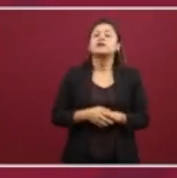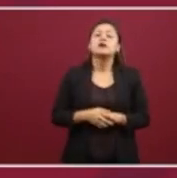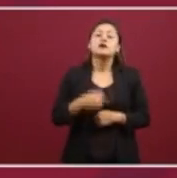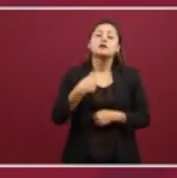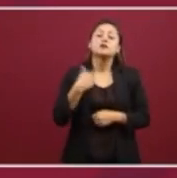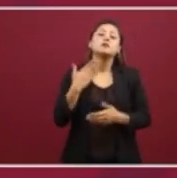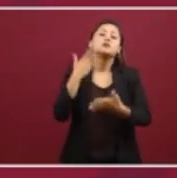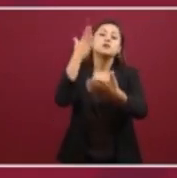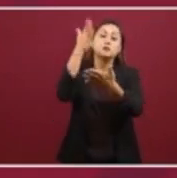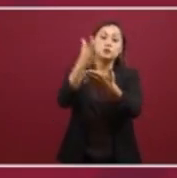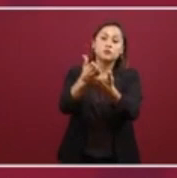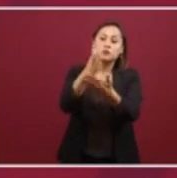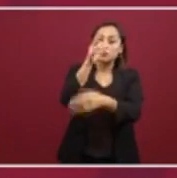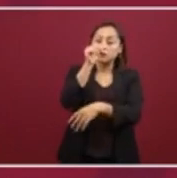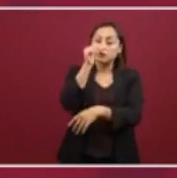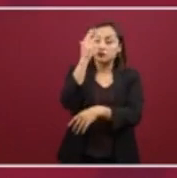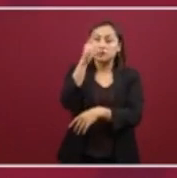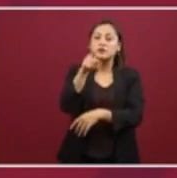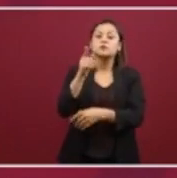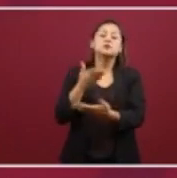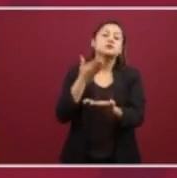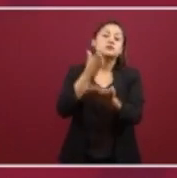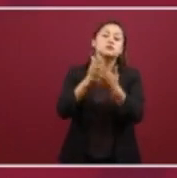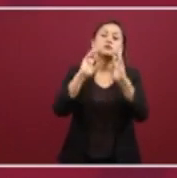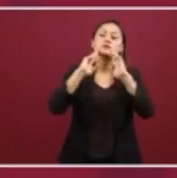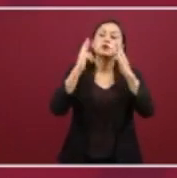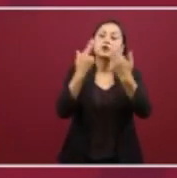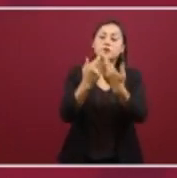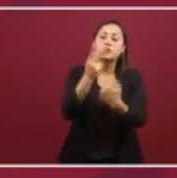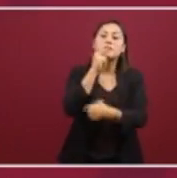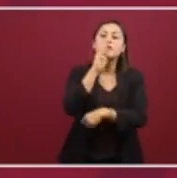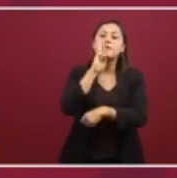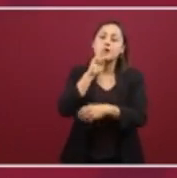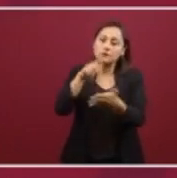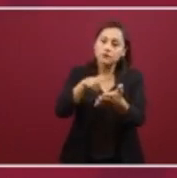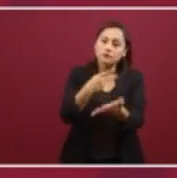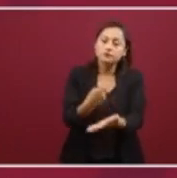Hermosillo a reunirme con ellos. Bueno,